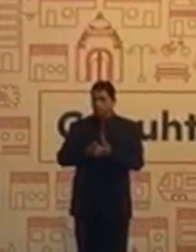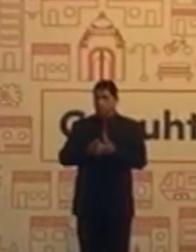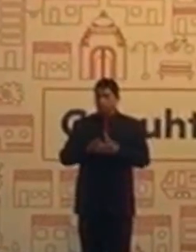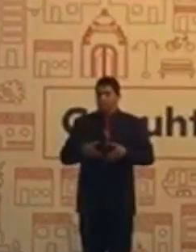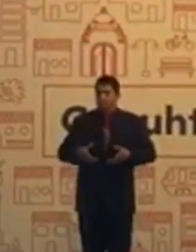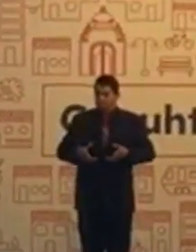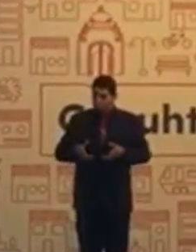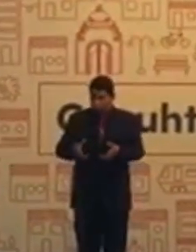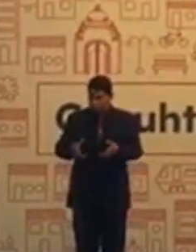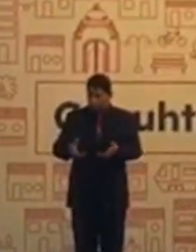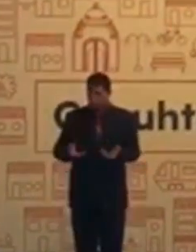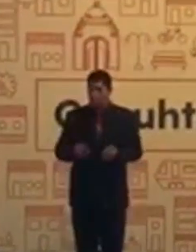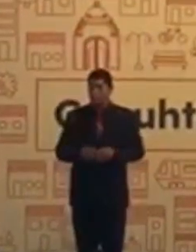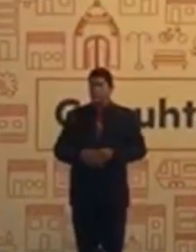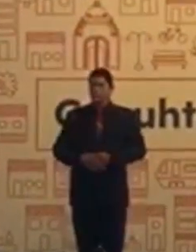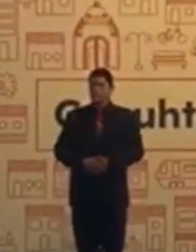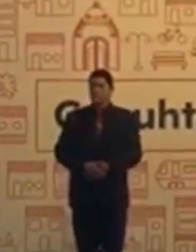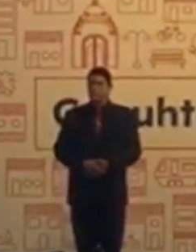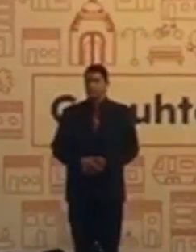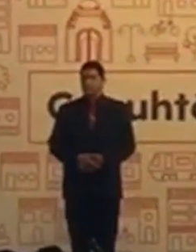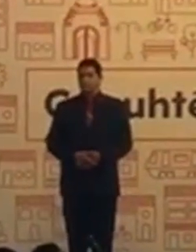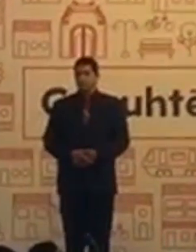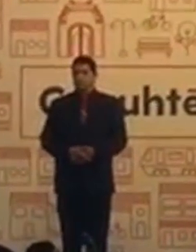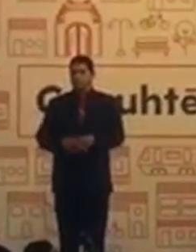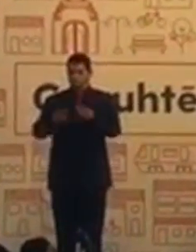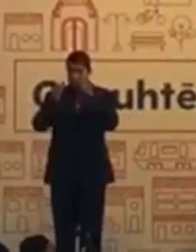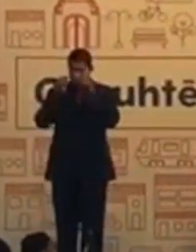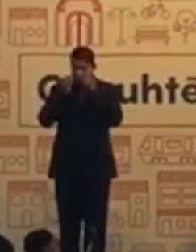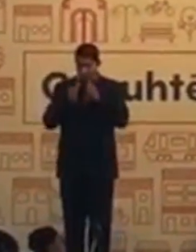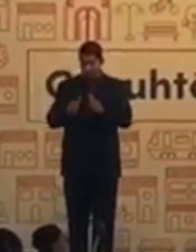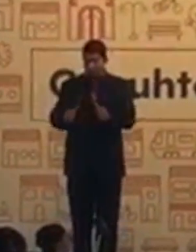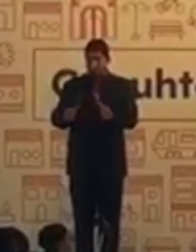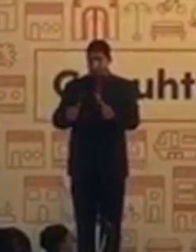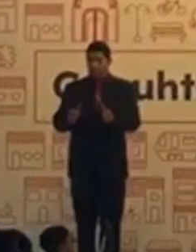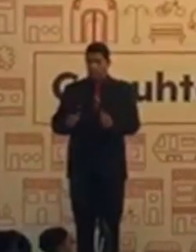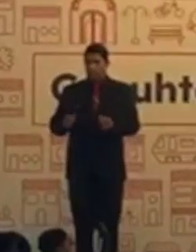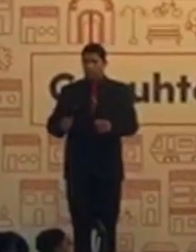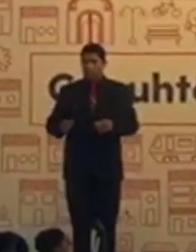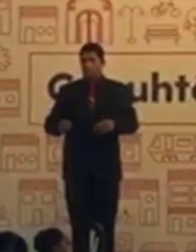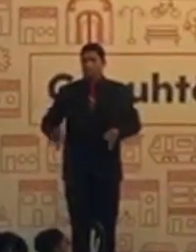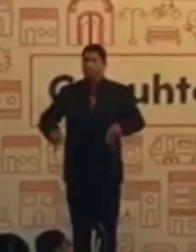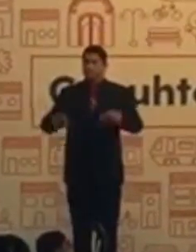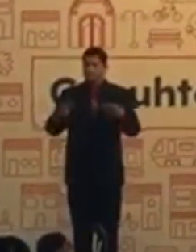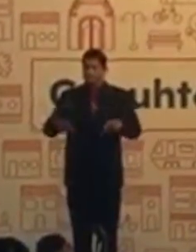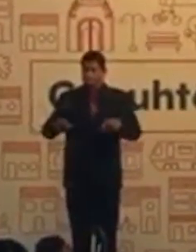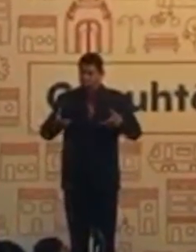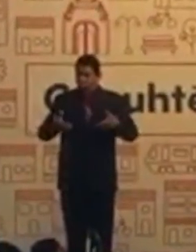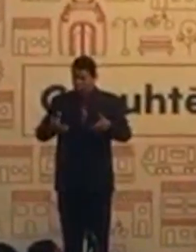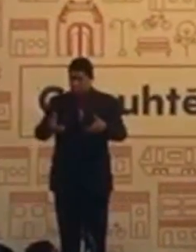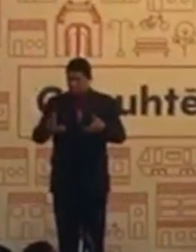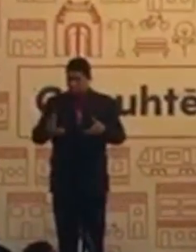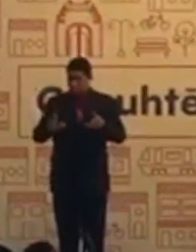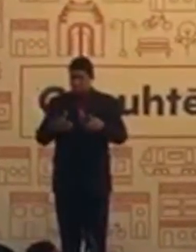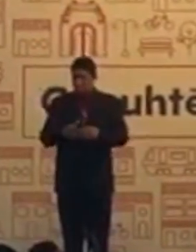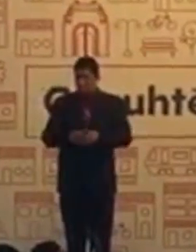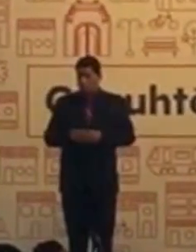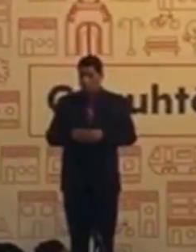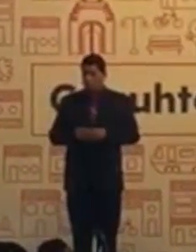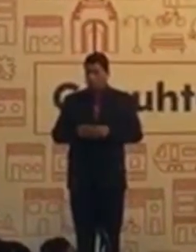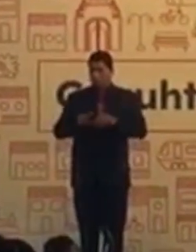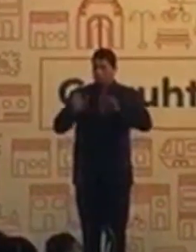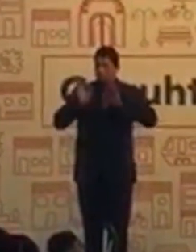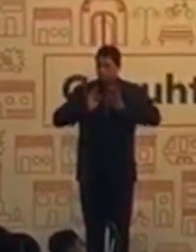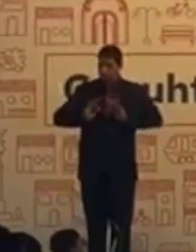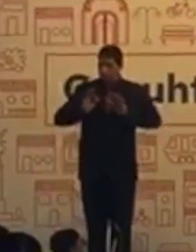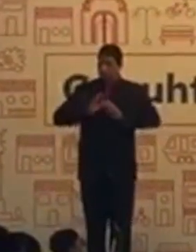un ordenamiento del comercio independiente ambulante sin criminalización, sin hostigamiento, sin uso de